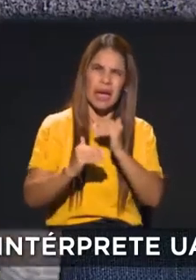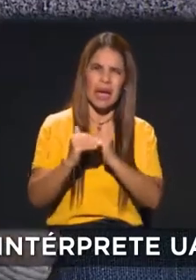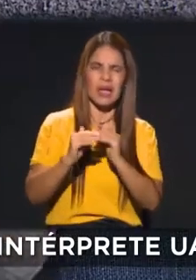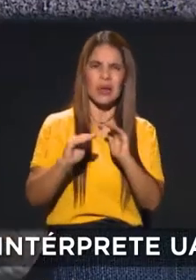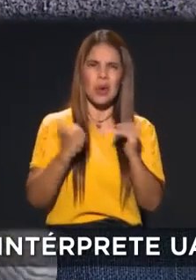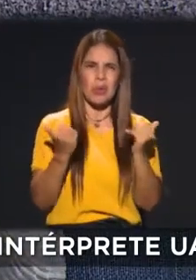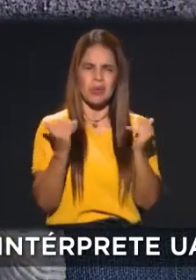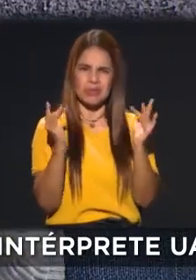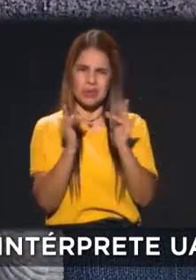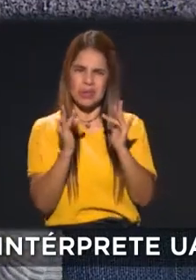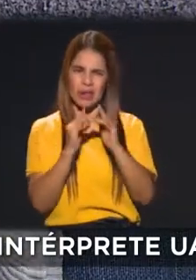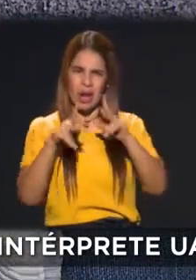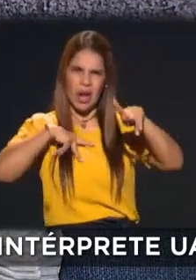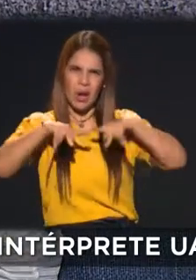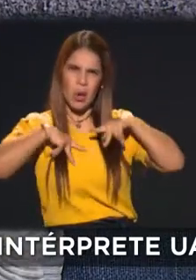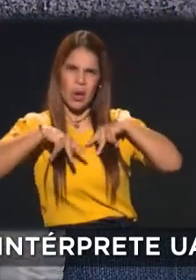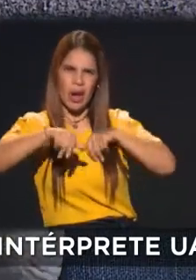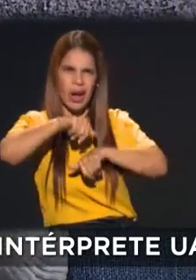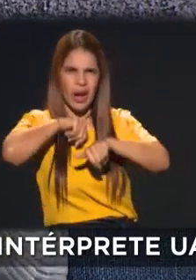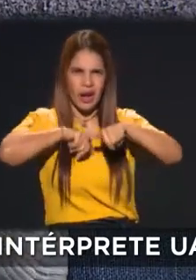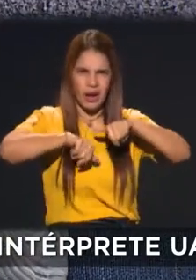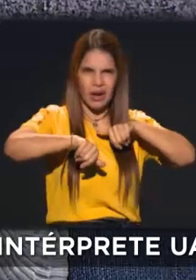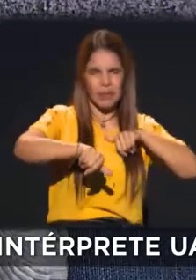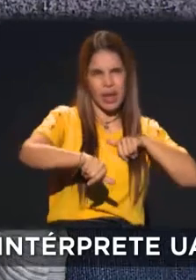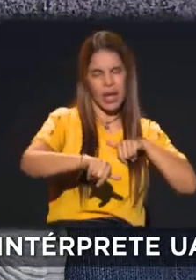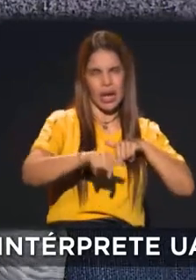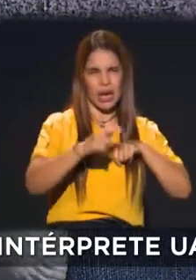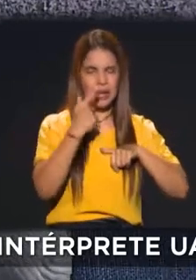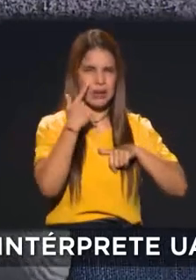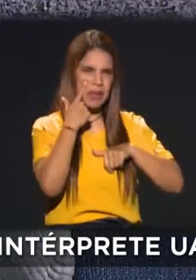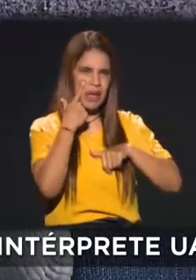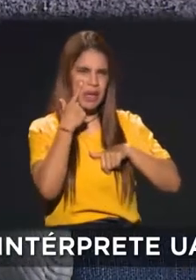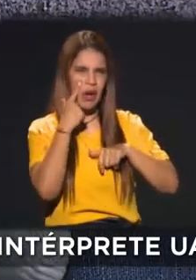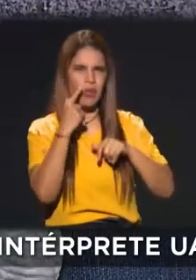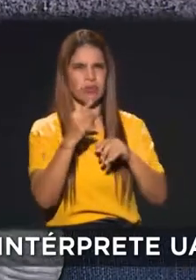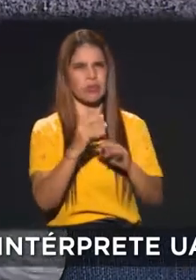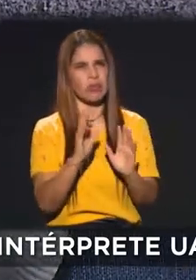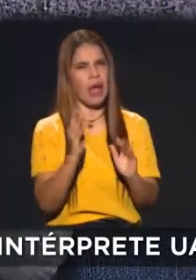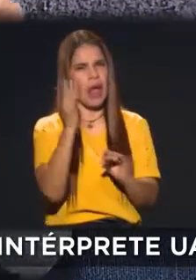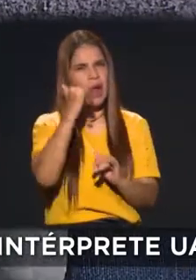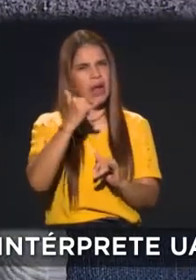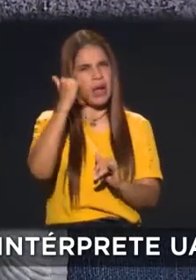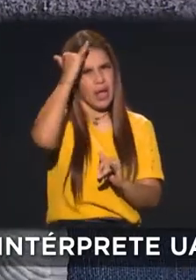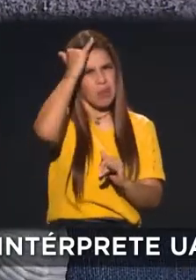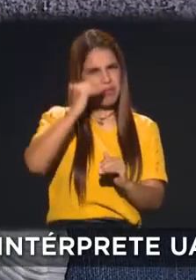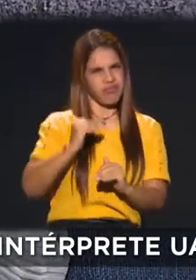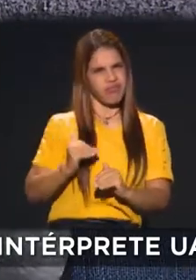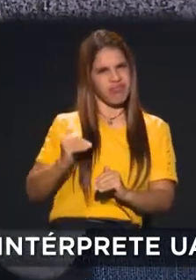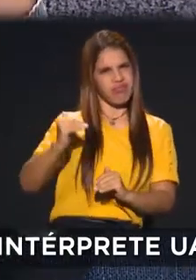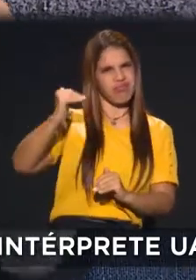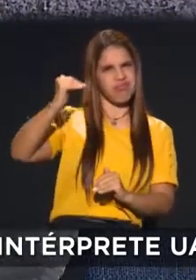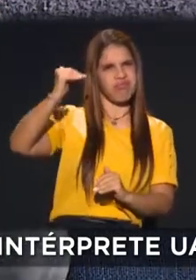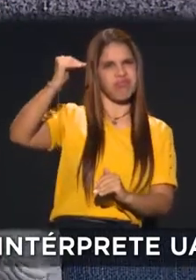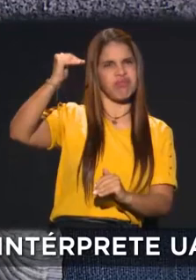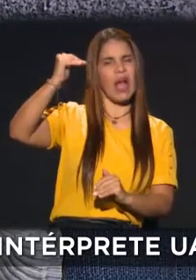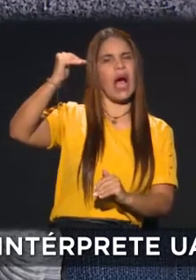empatía, ponerse en los zapatos del otro, ver si esta persona de pronto tiene unos estudios u otros, eso puede variar un poco la